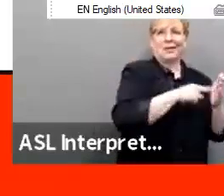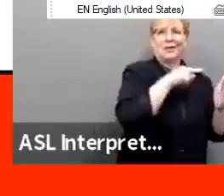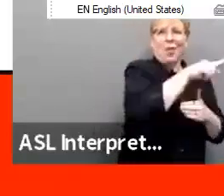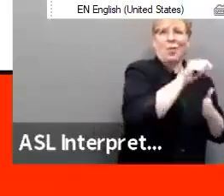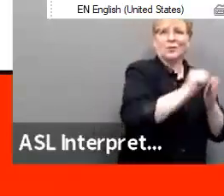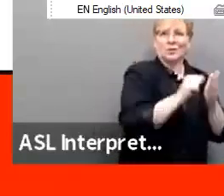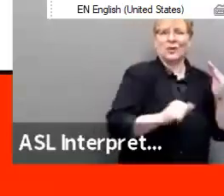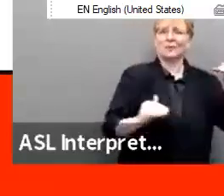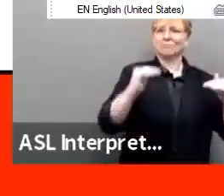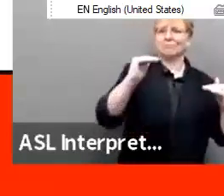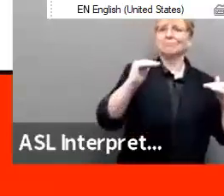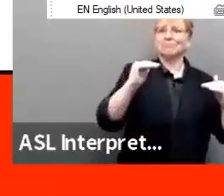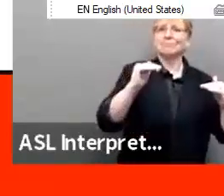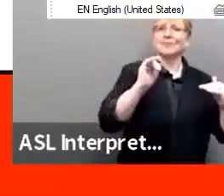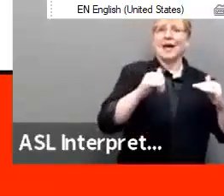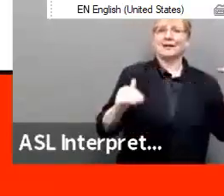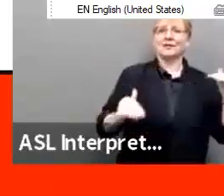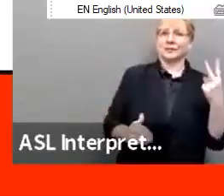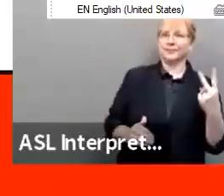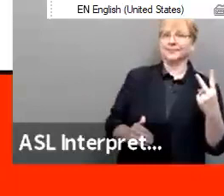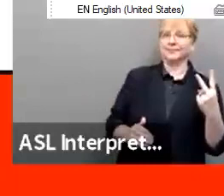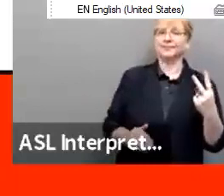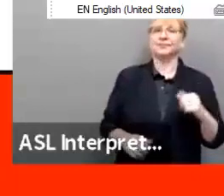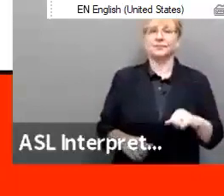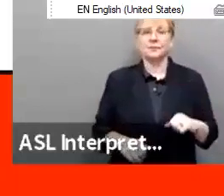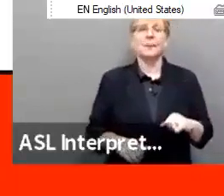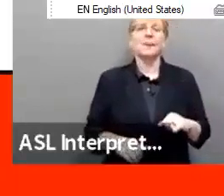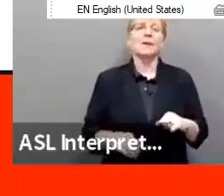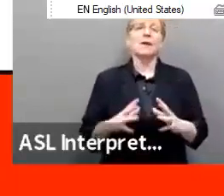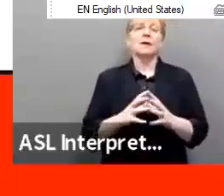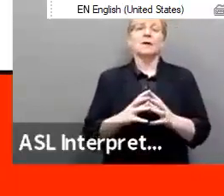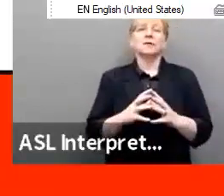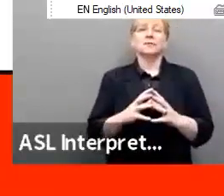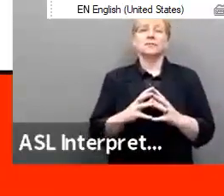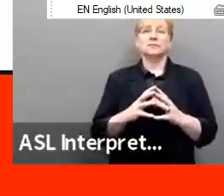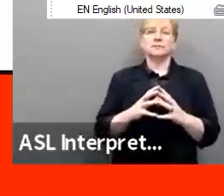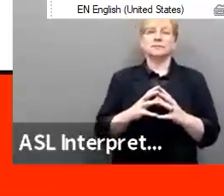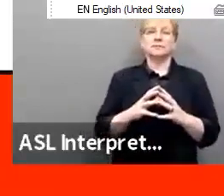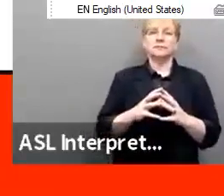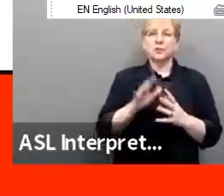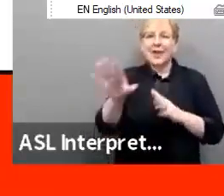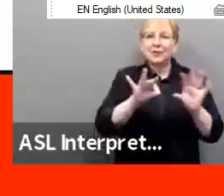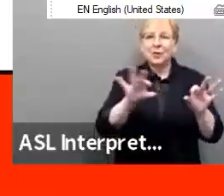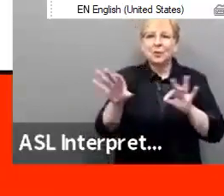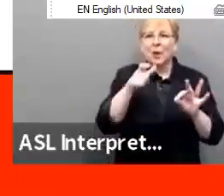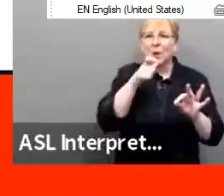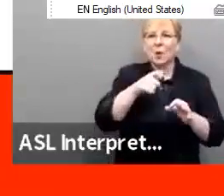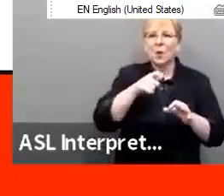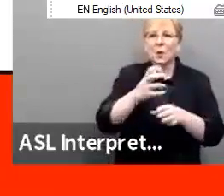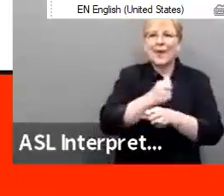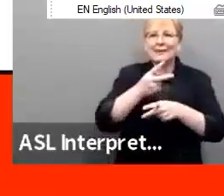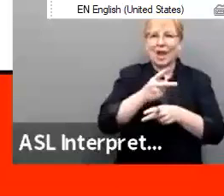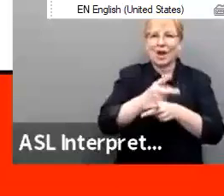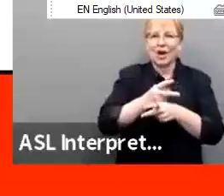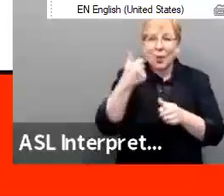abrir nuevas camas, ponerlas a disposición, hacer conversión de servicios, abrir áreas de